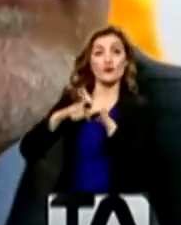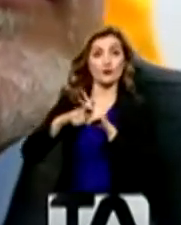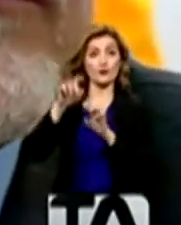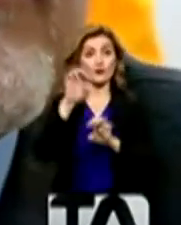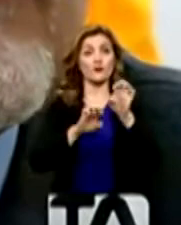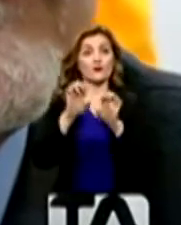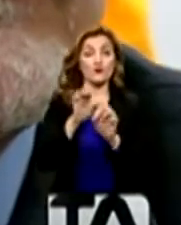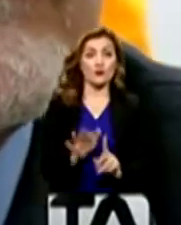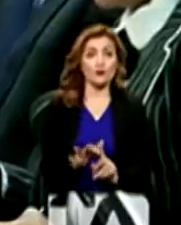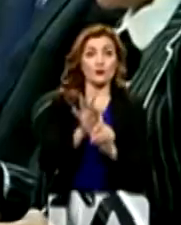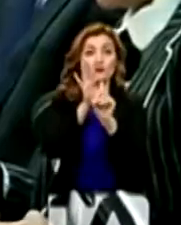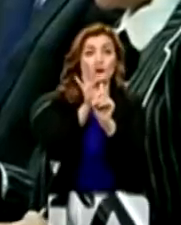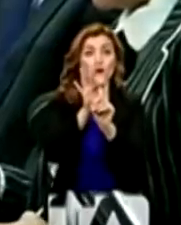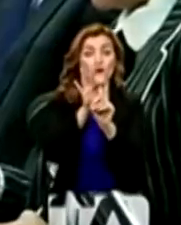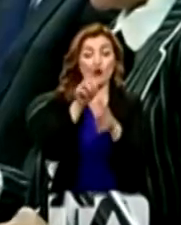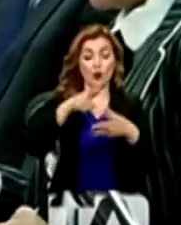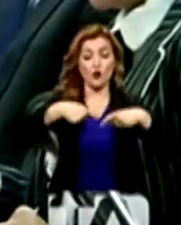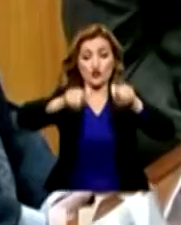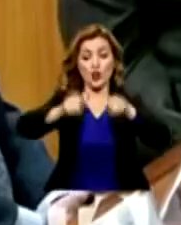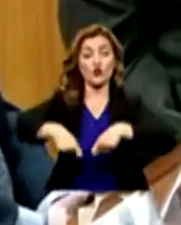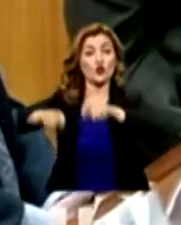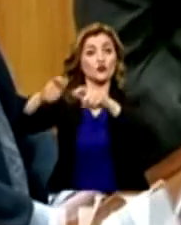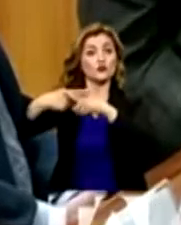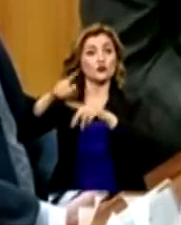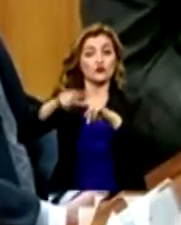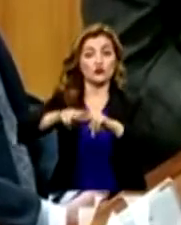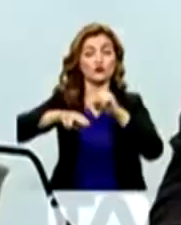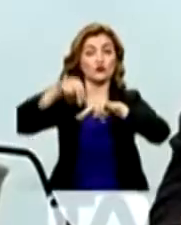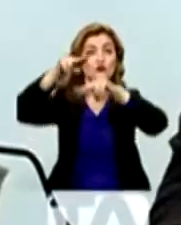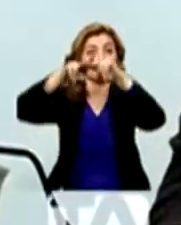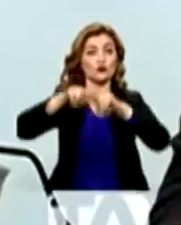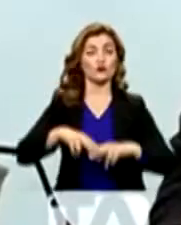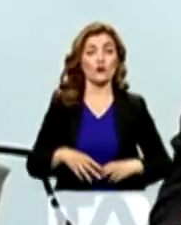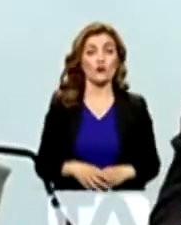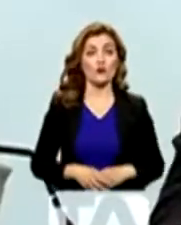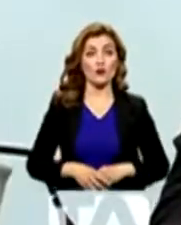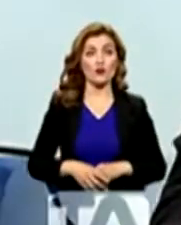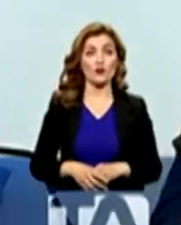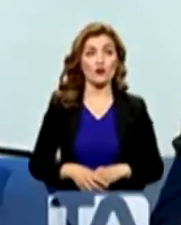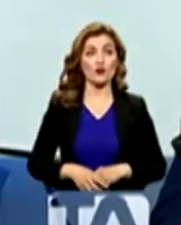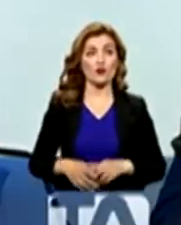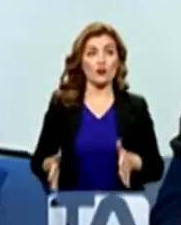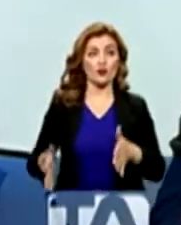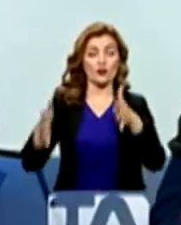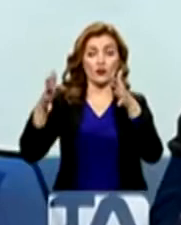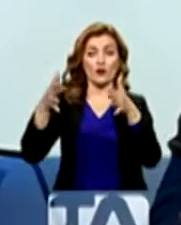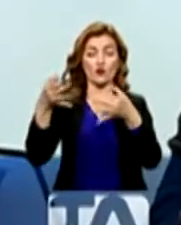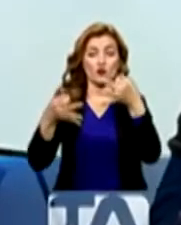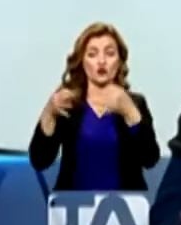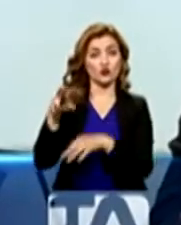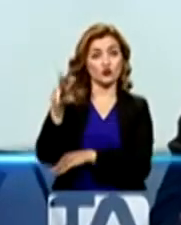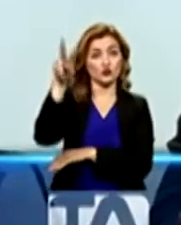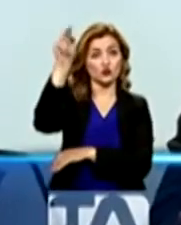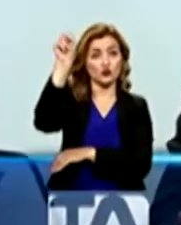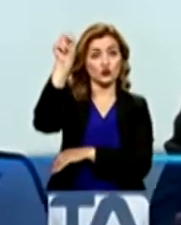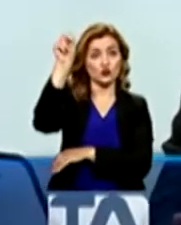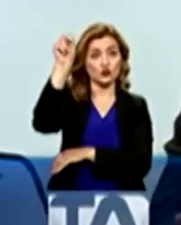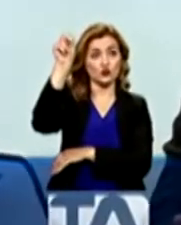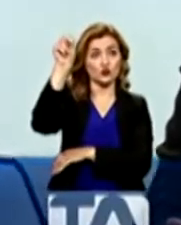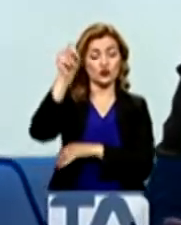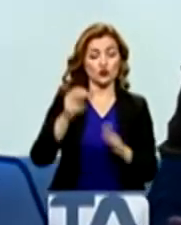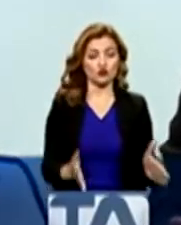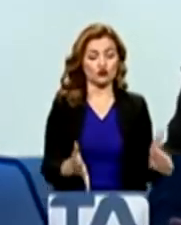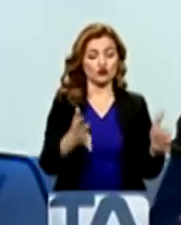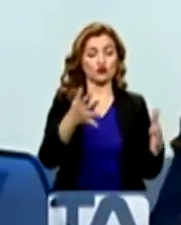examen especial a los contratos de diferentes construcciones. Al Complejo Judicial Norte, Complejo Judicial